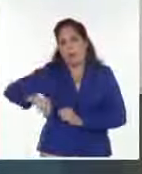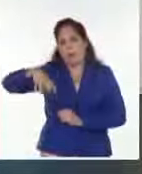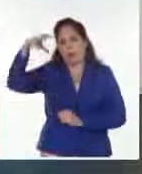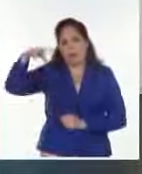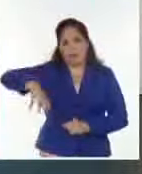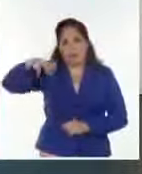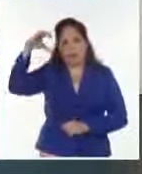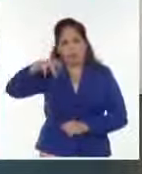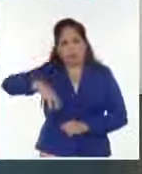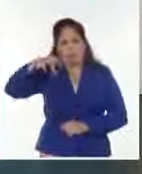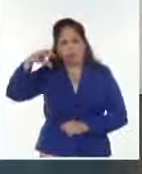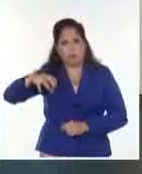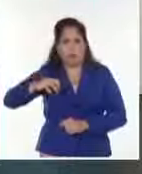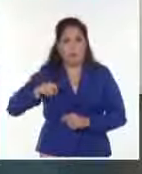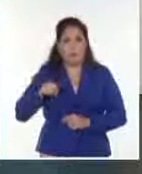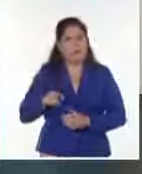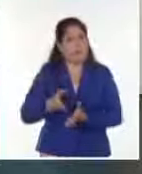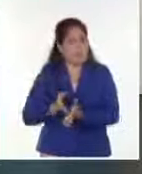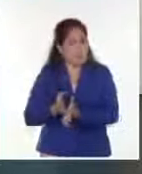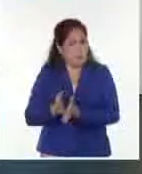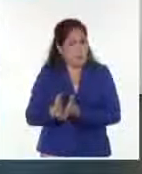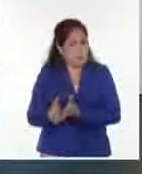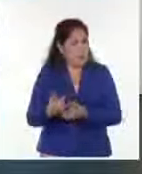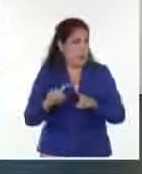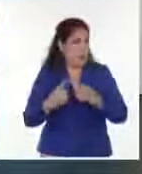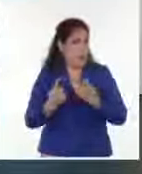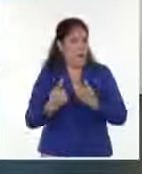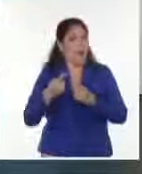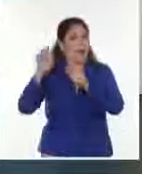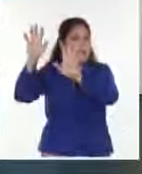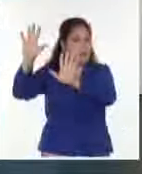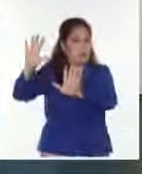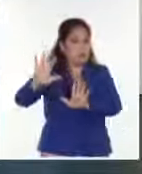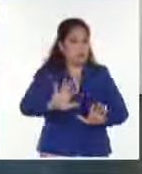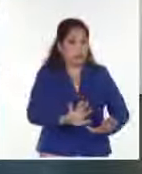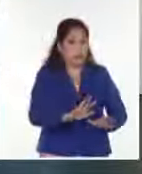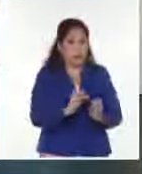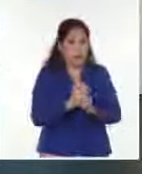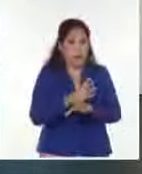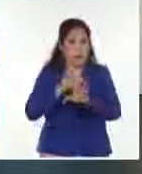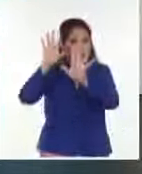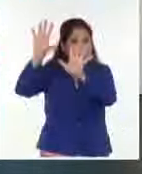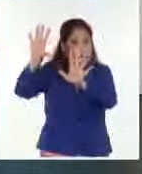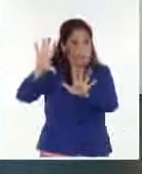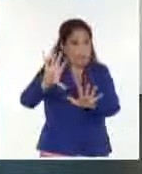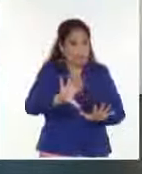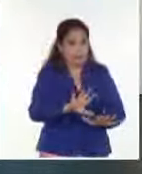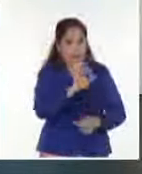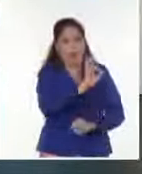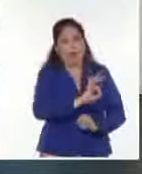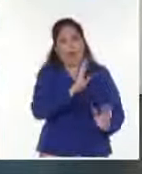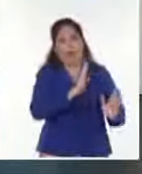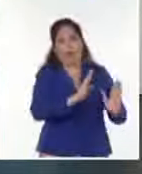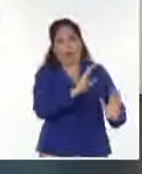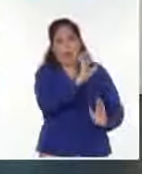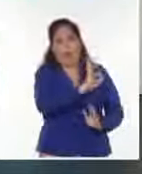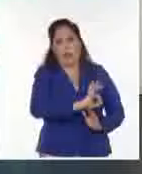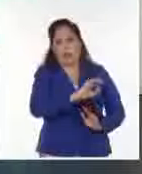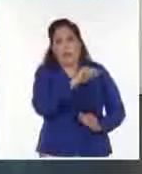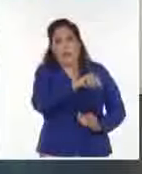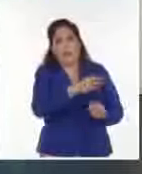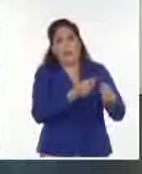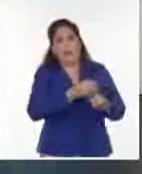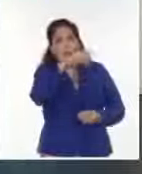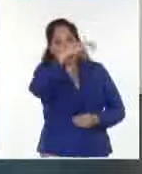precipitaciones, y las lluvias continúan estando relacionadas con la presencia de una vaguada con lento movimiento sobre la región oriental del país, inestabilizando las